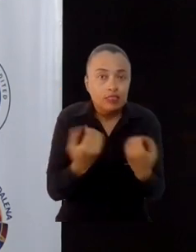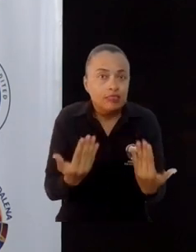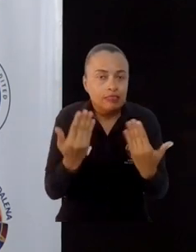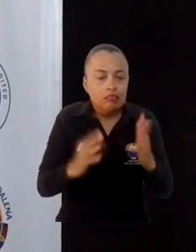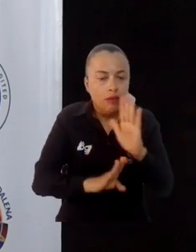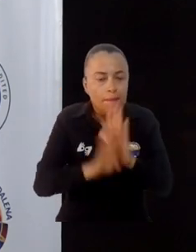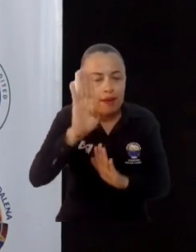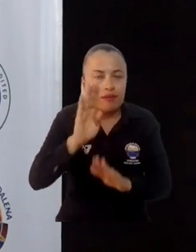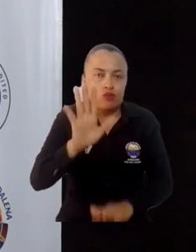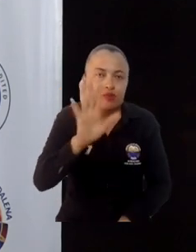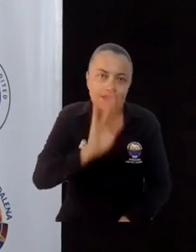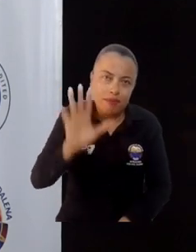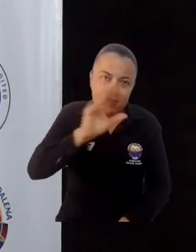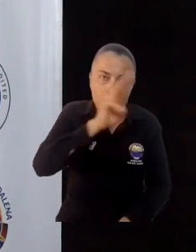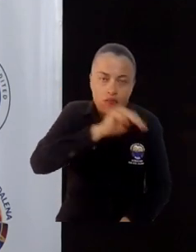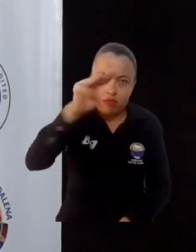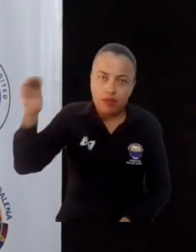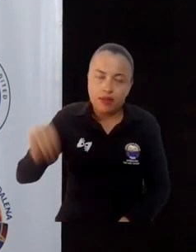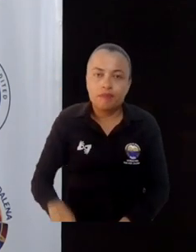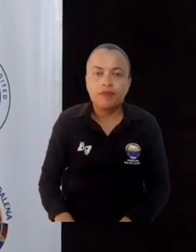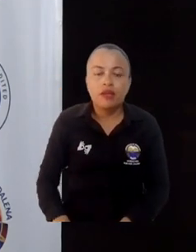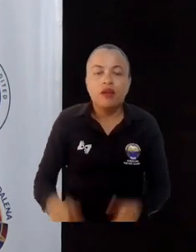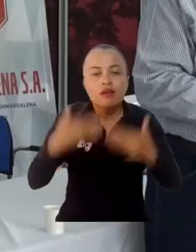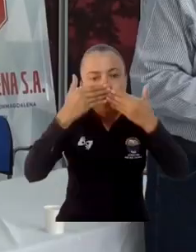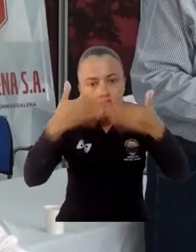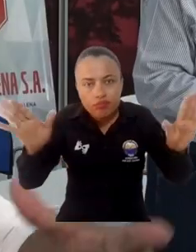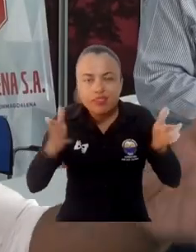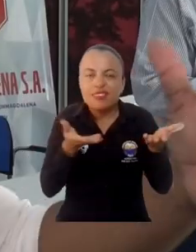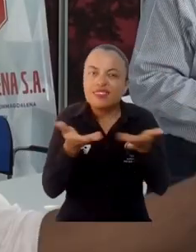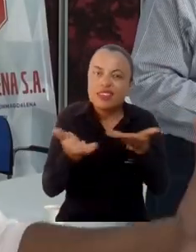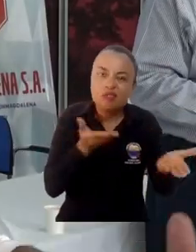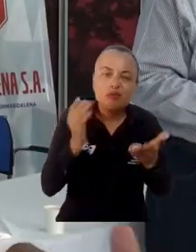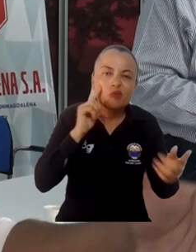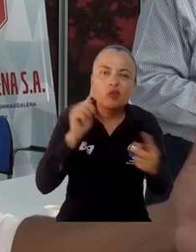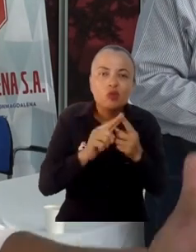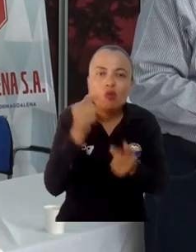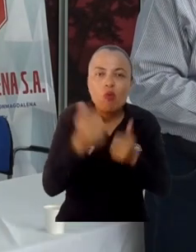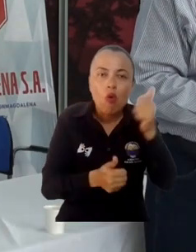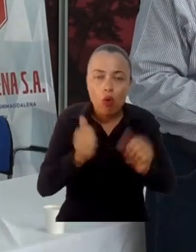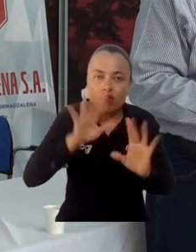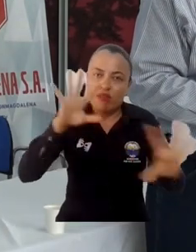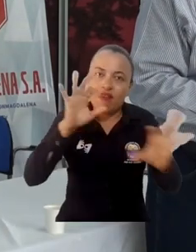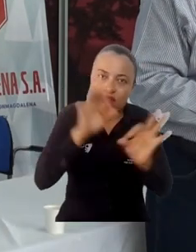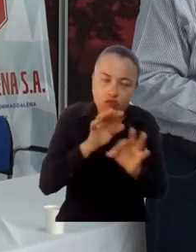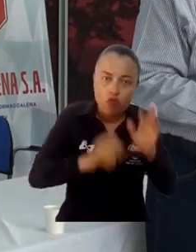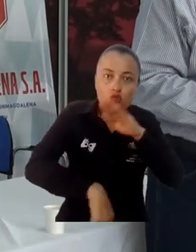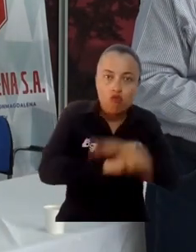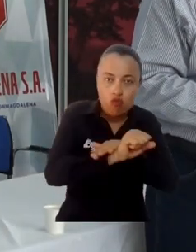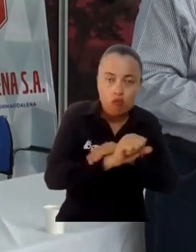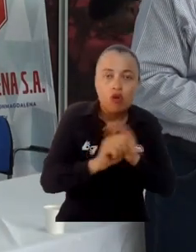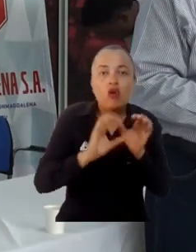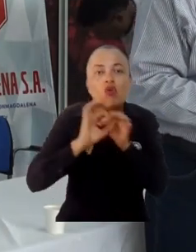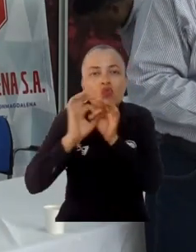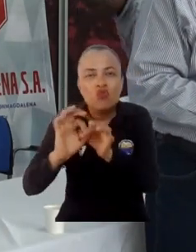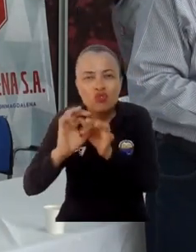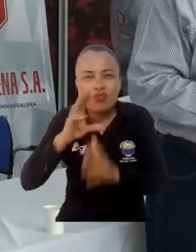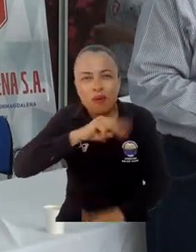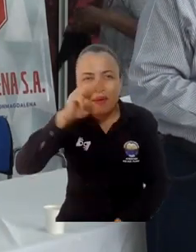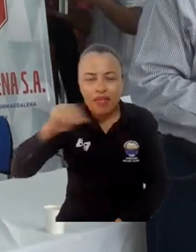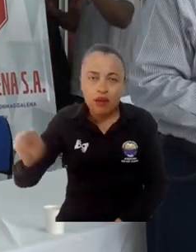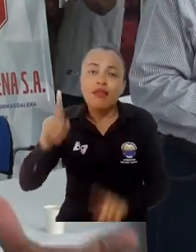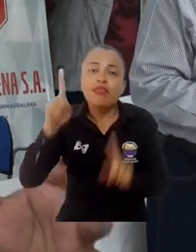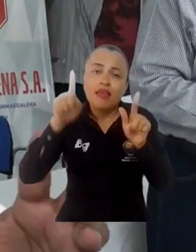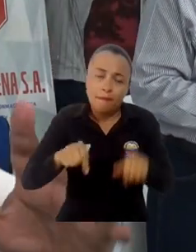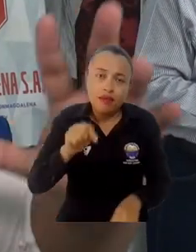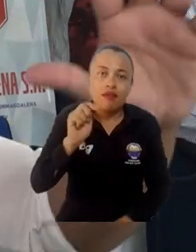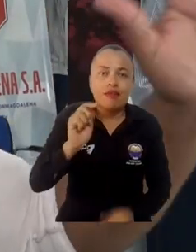establecer una alianza que nos permite crecer más en el departamento médico. Aperturar todos estos servicios para que, en específico en el fútbol y el Unión